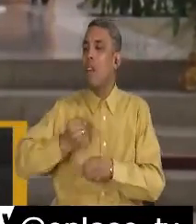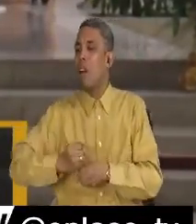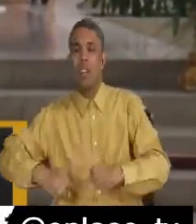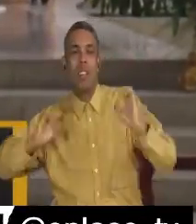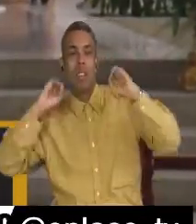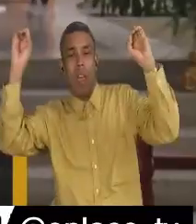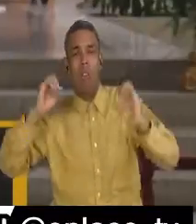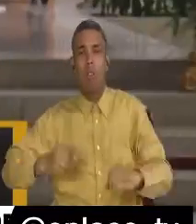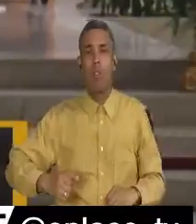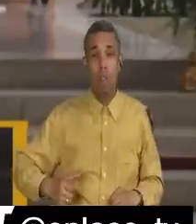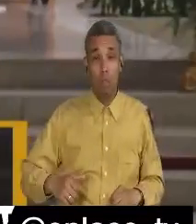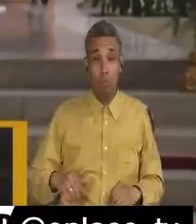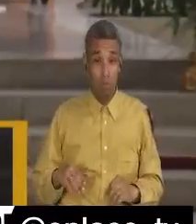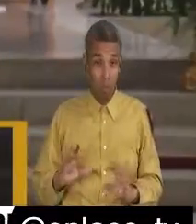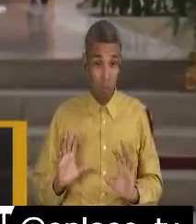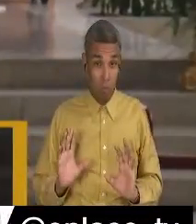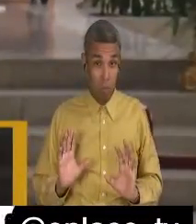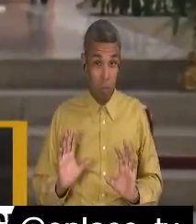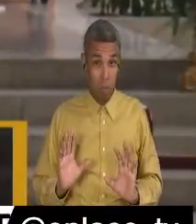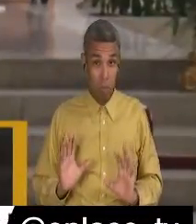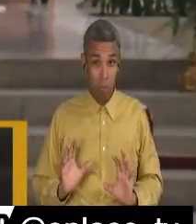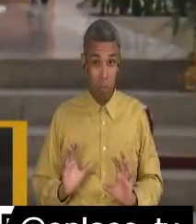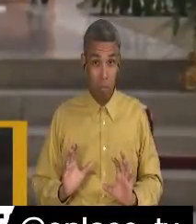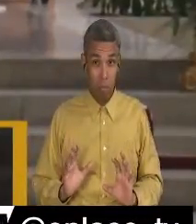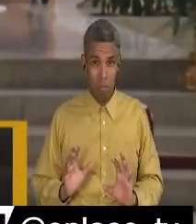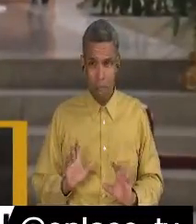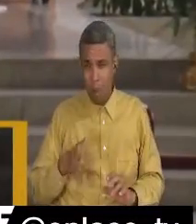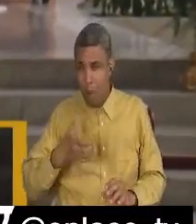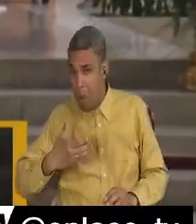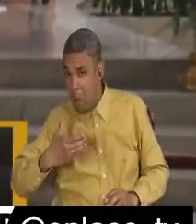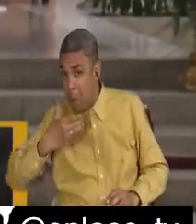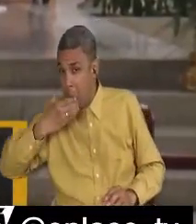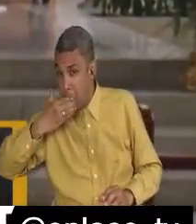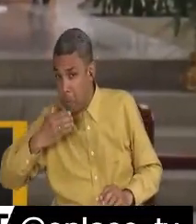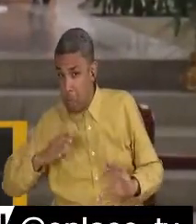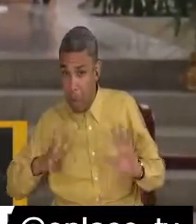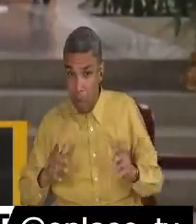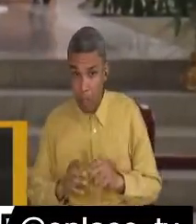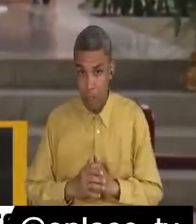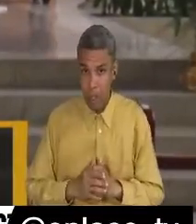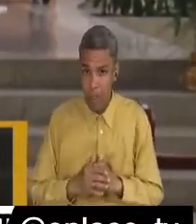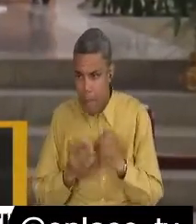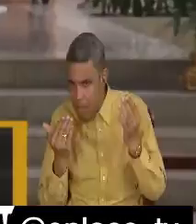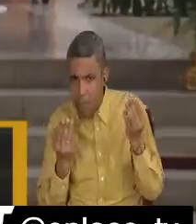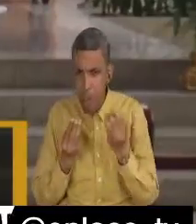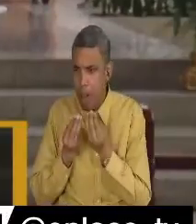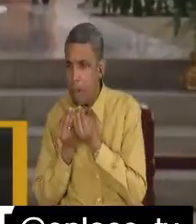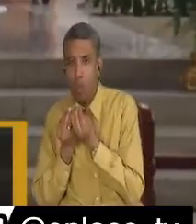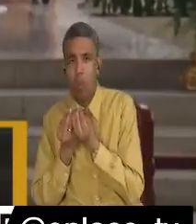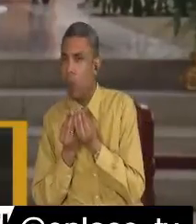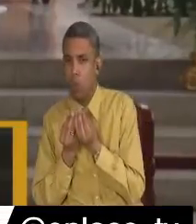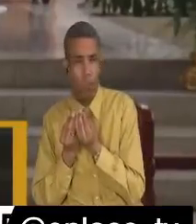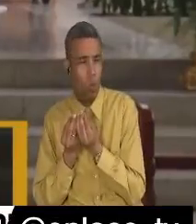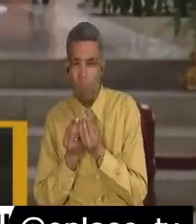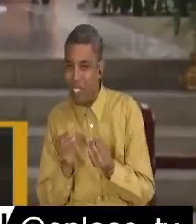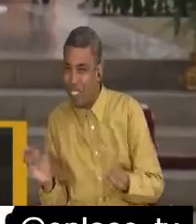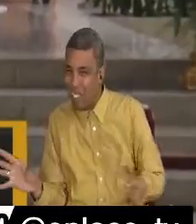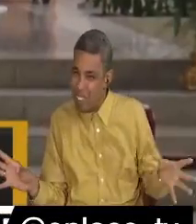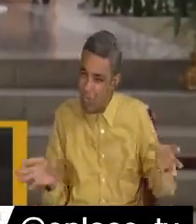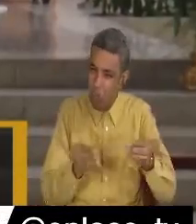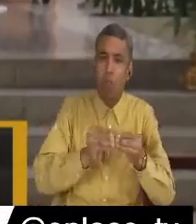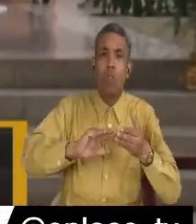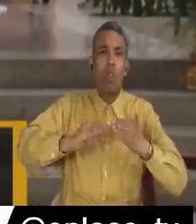protesta, que no sea una protesta nacida de unas 4 o 5 personas, sino que sea una protesta nacida de